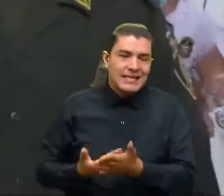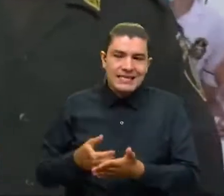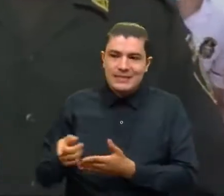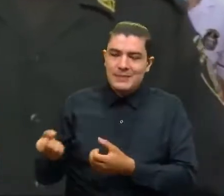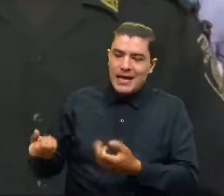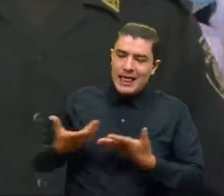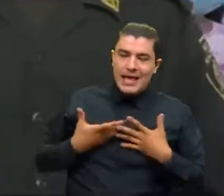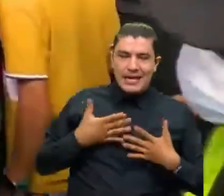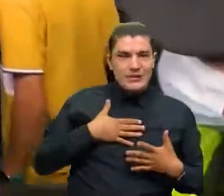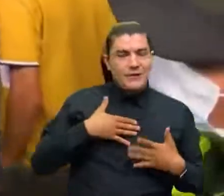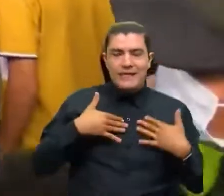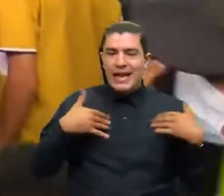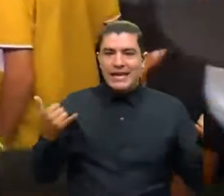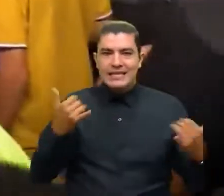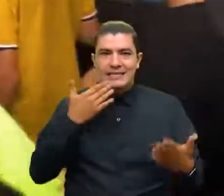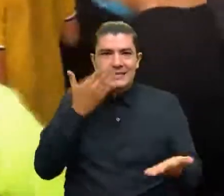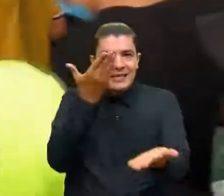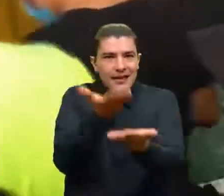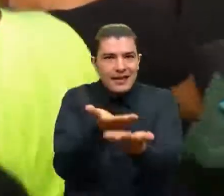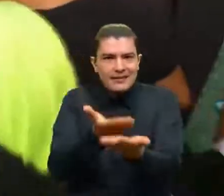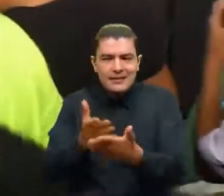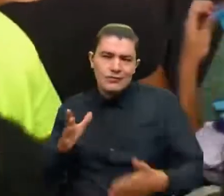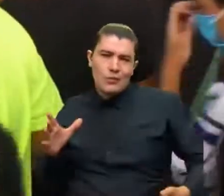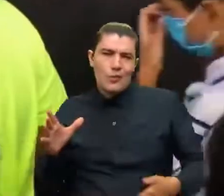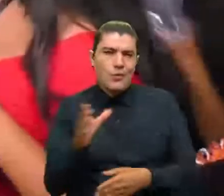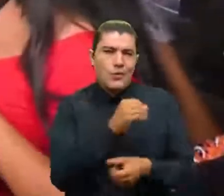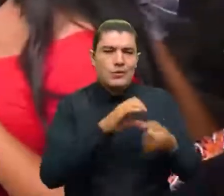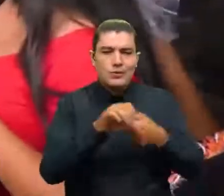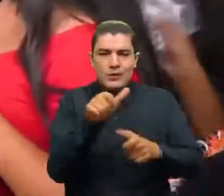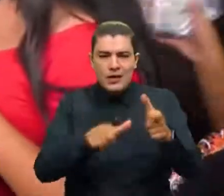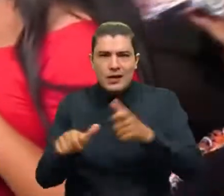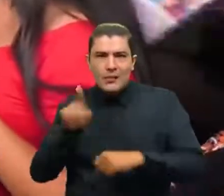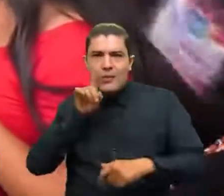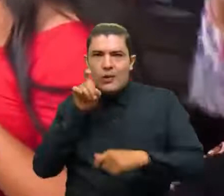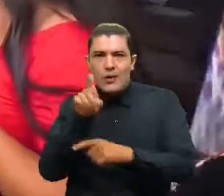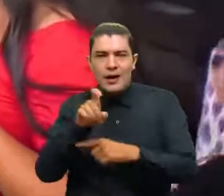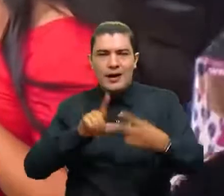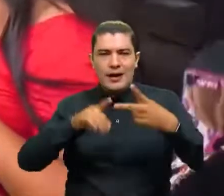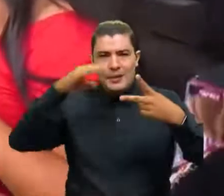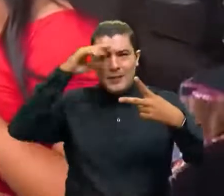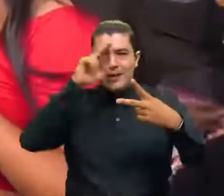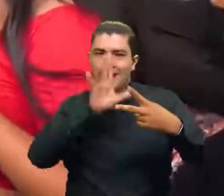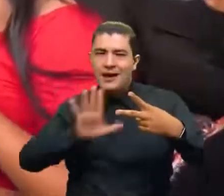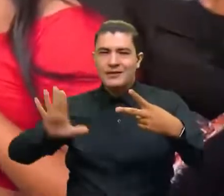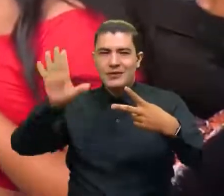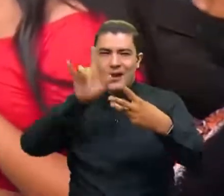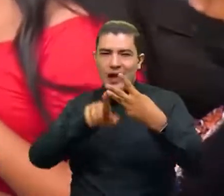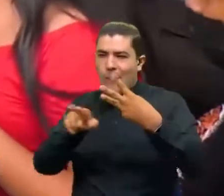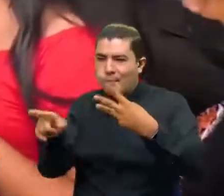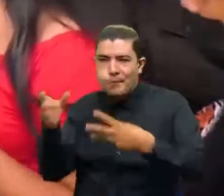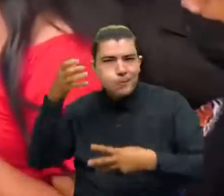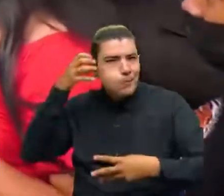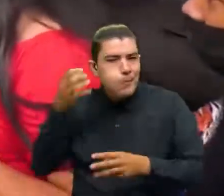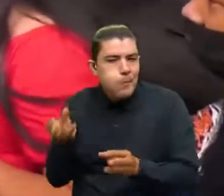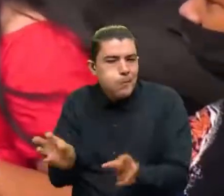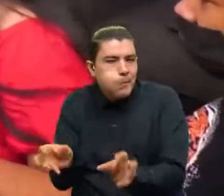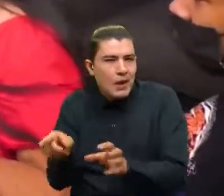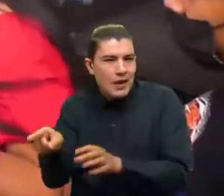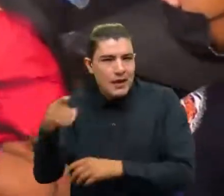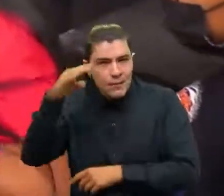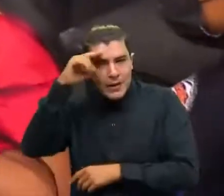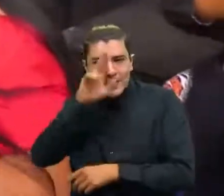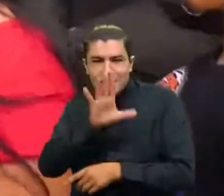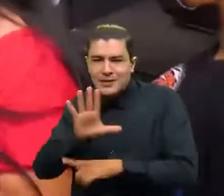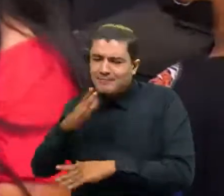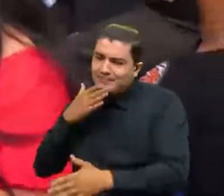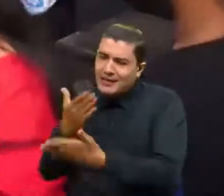tener. Yo estoy demasiado feliz. Gracias a todo Bucaramanga, a la Policía Nacional, a la emisora de la policía, a todos.